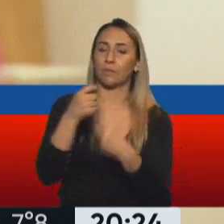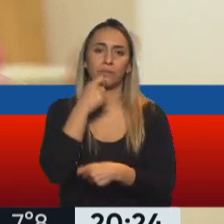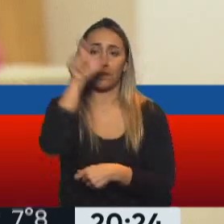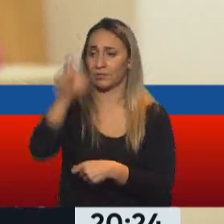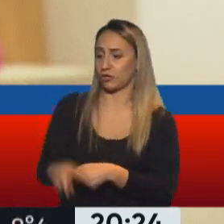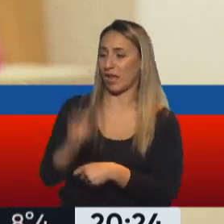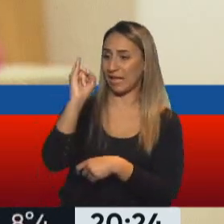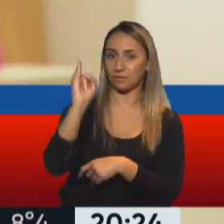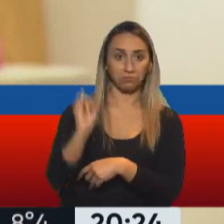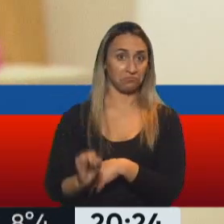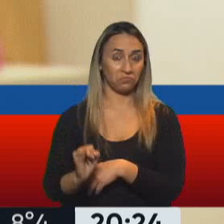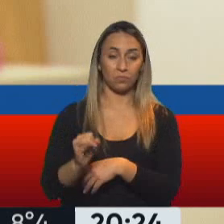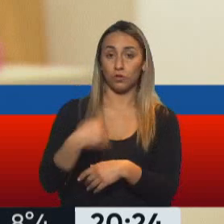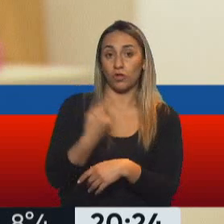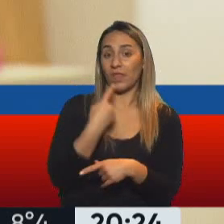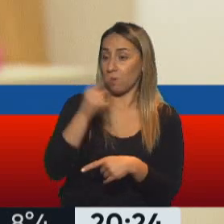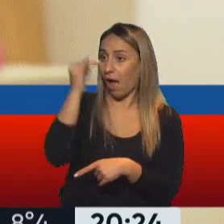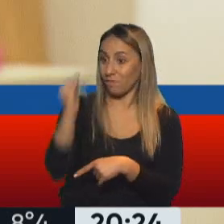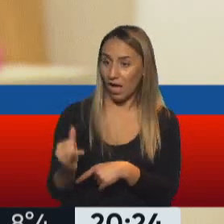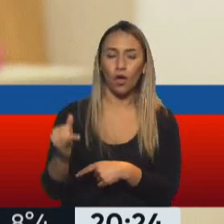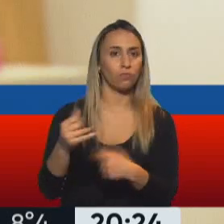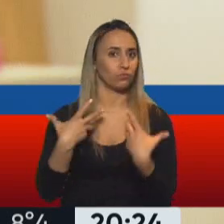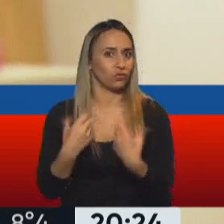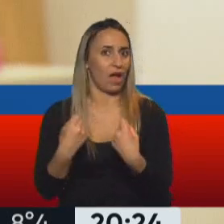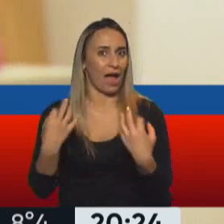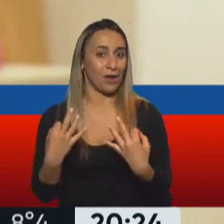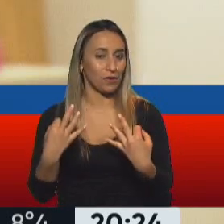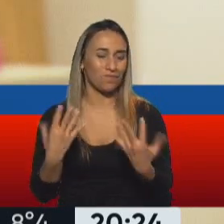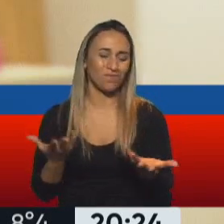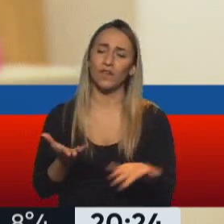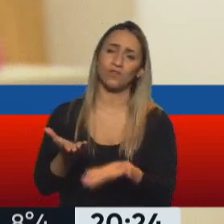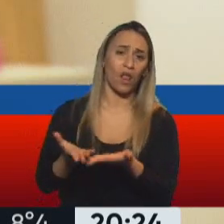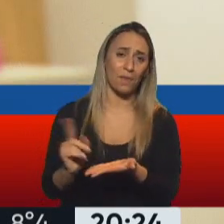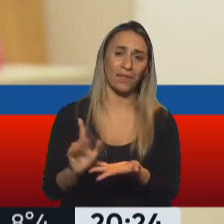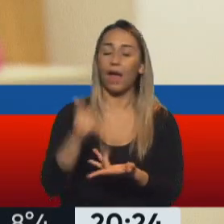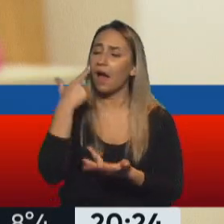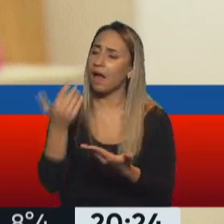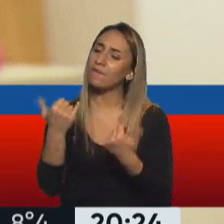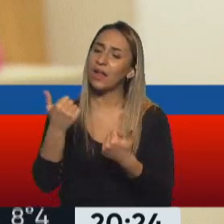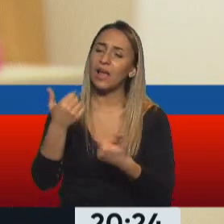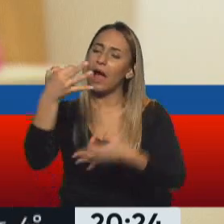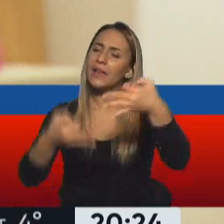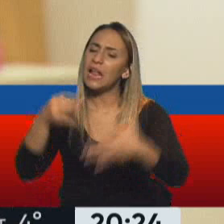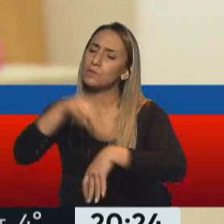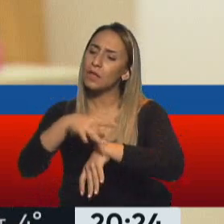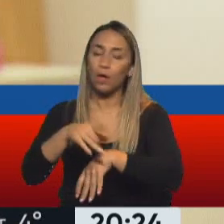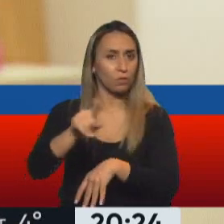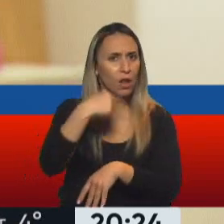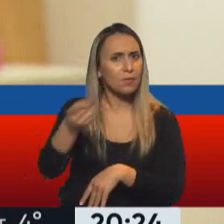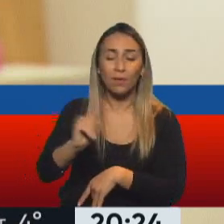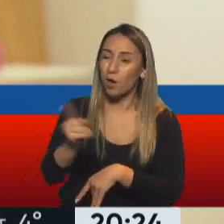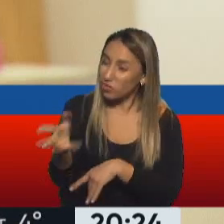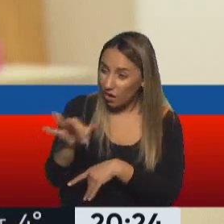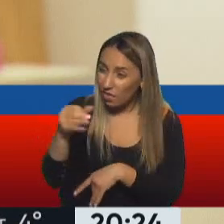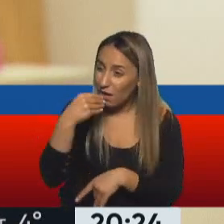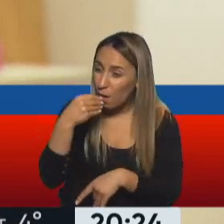que decimos que nos parece que está saludable y demás, no le pedís los estudios médicos, o sea, no le preguntás si come comida chatarra todos